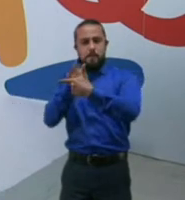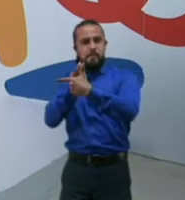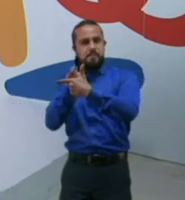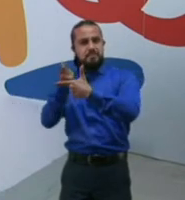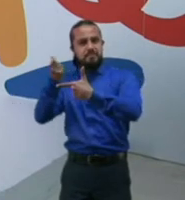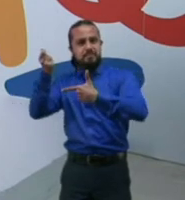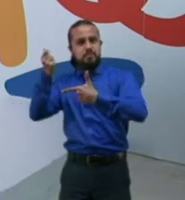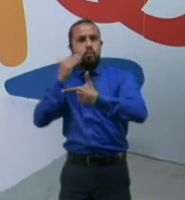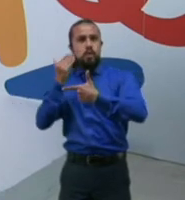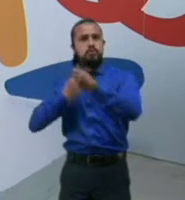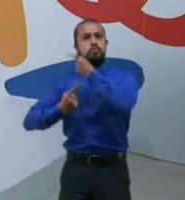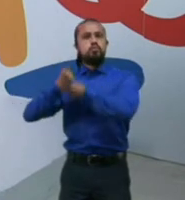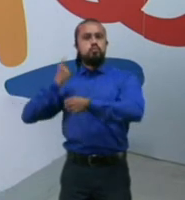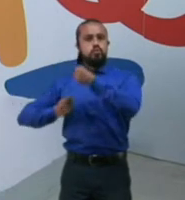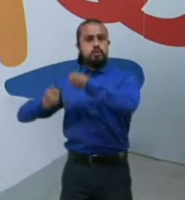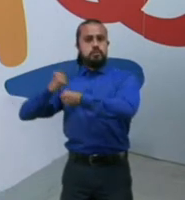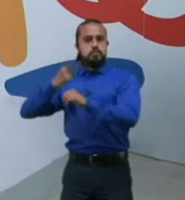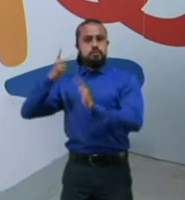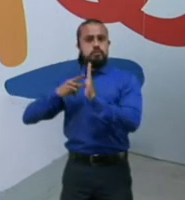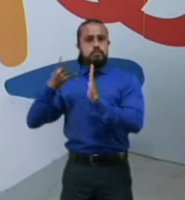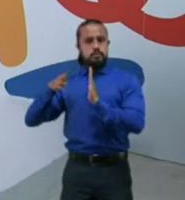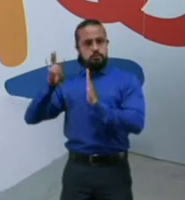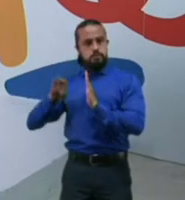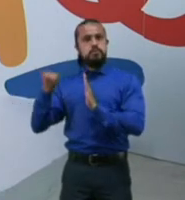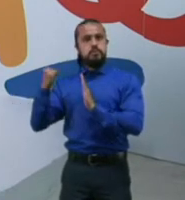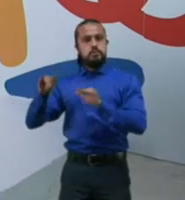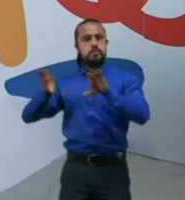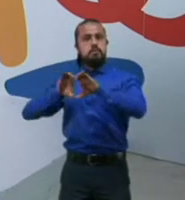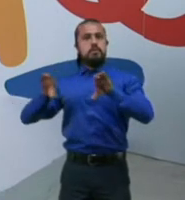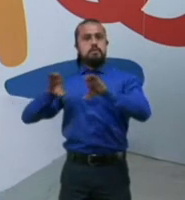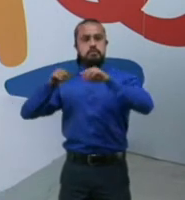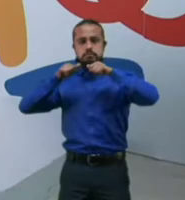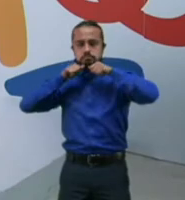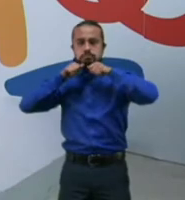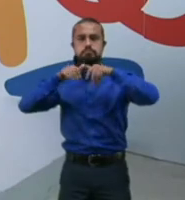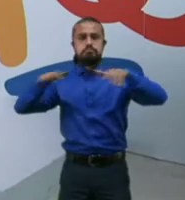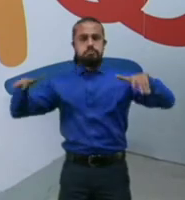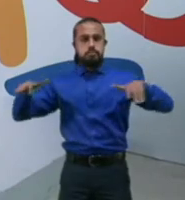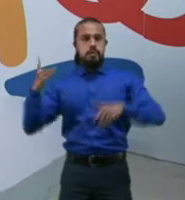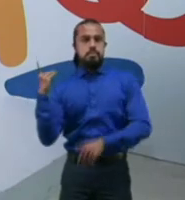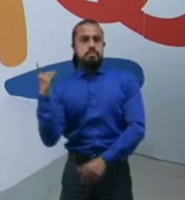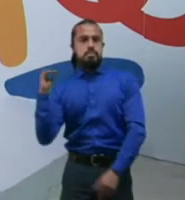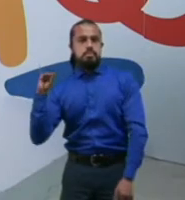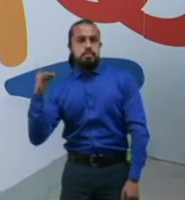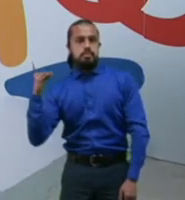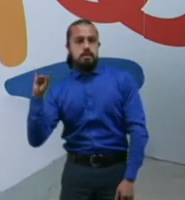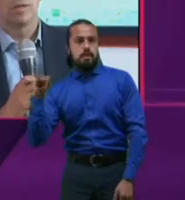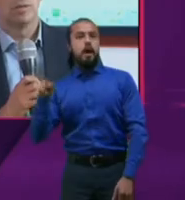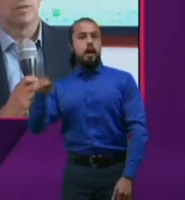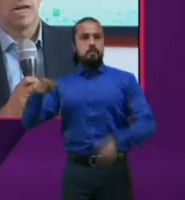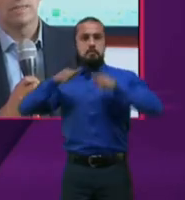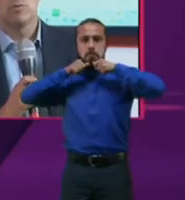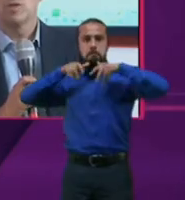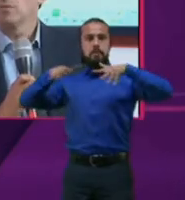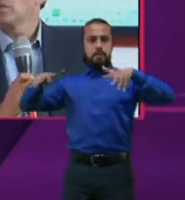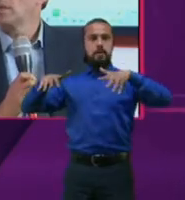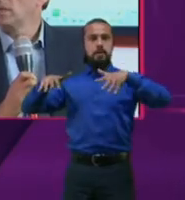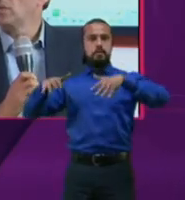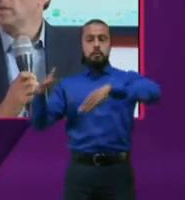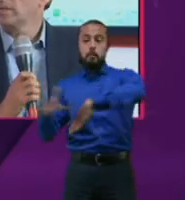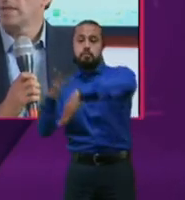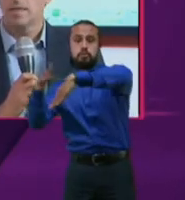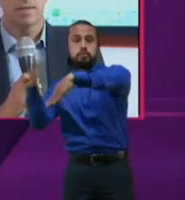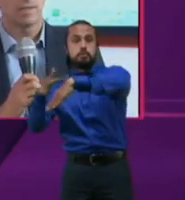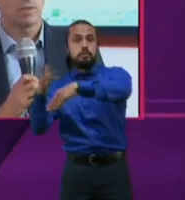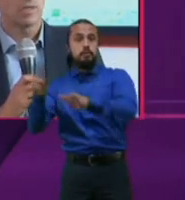el año pasado lanzó una plataforma totalmente digital para financiar a las pymes ya los emprendedores colombianos y por eso hace